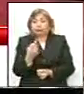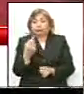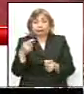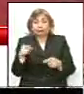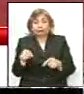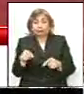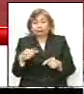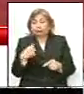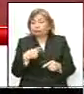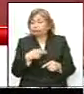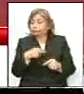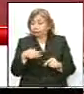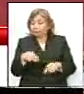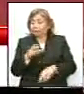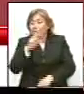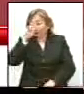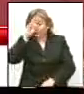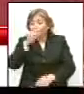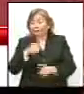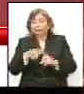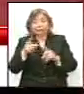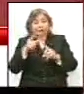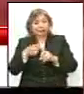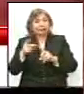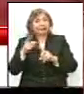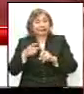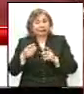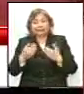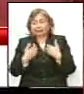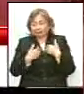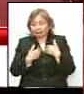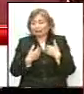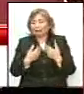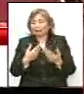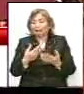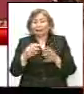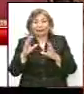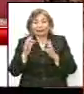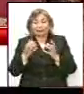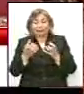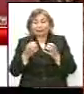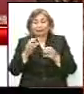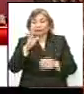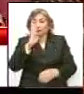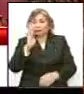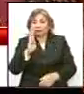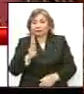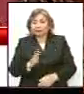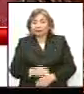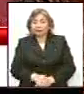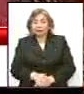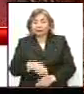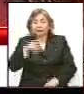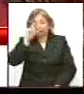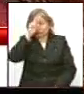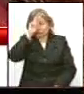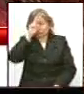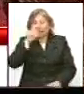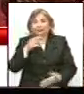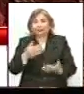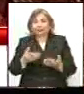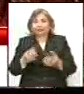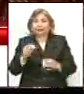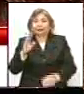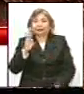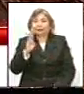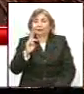sino en otros países de la región y que tienen que ver también con empresas brasileñas y del Perú, como es el caso de Graña